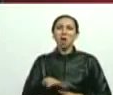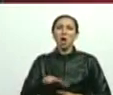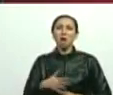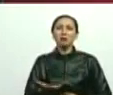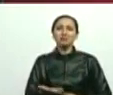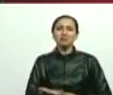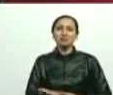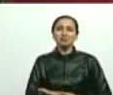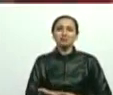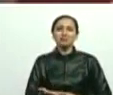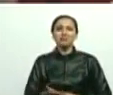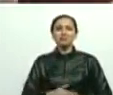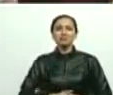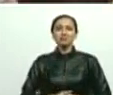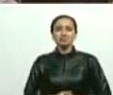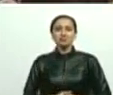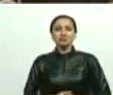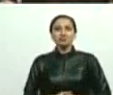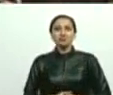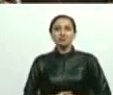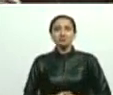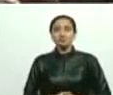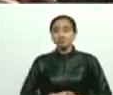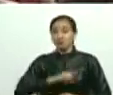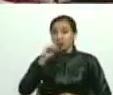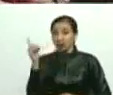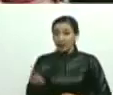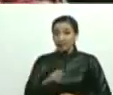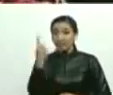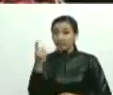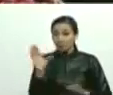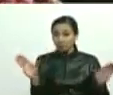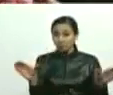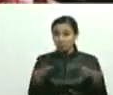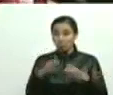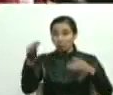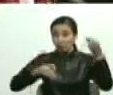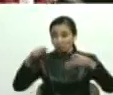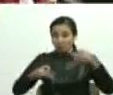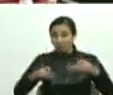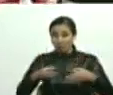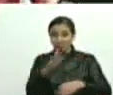¿Dónde? ¿En Primera Justicia?